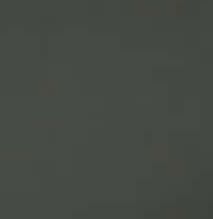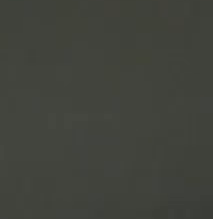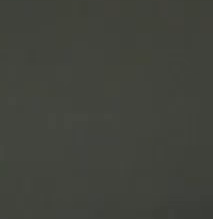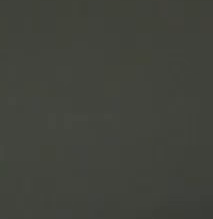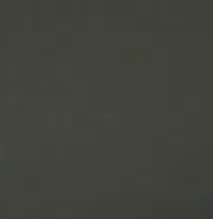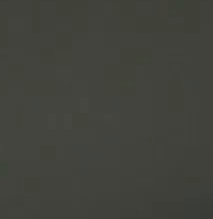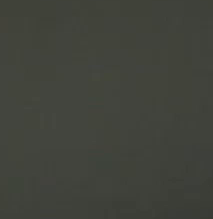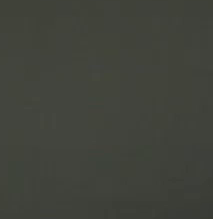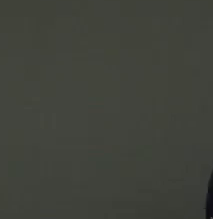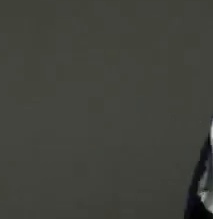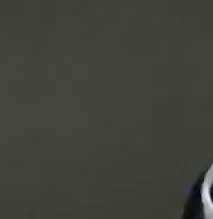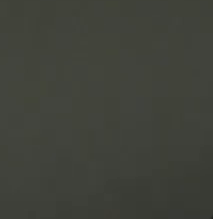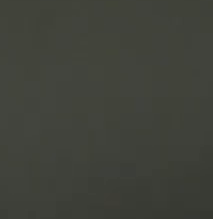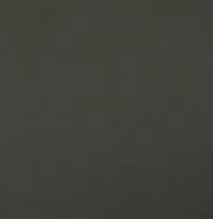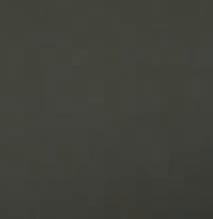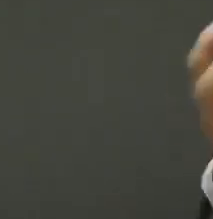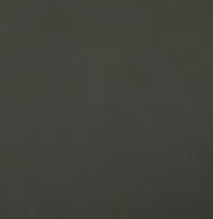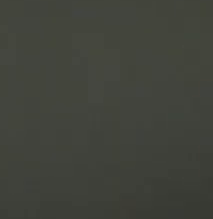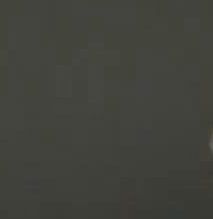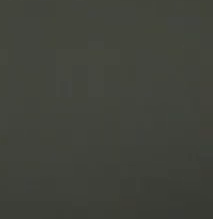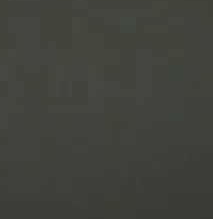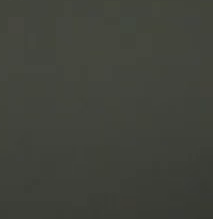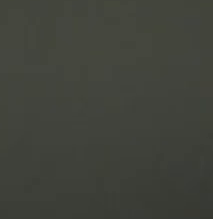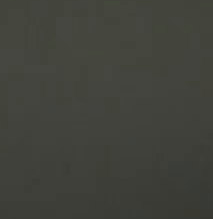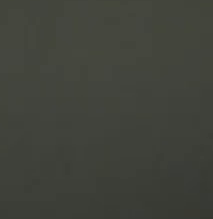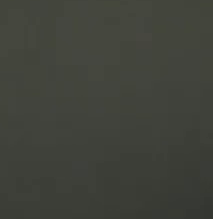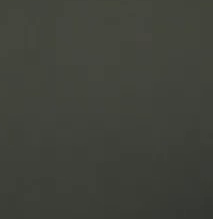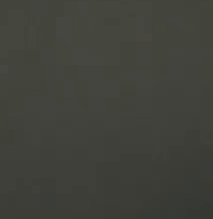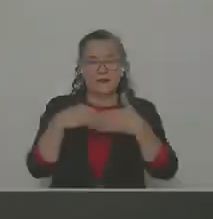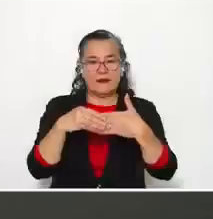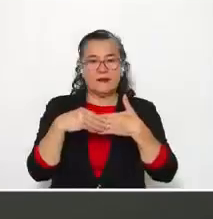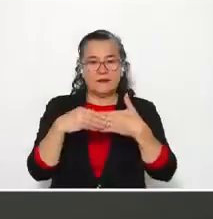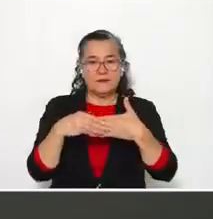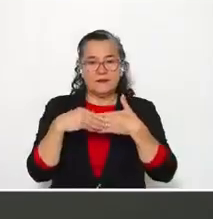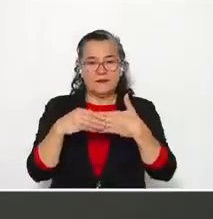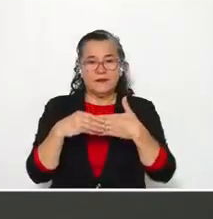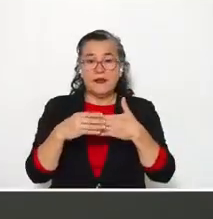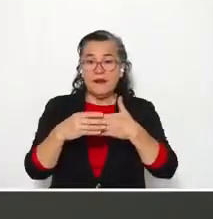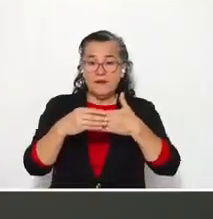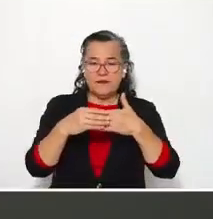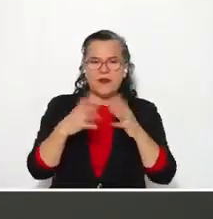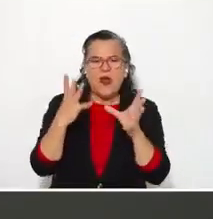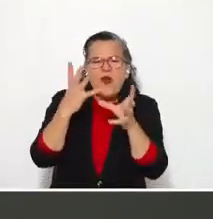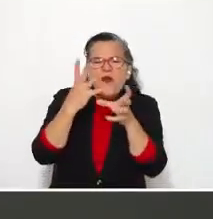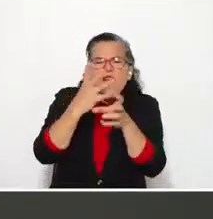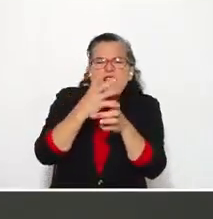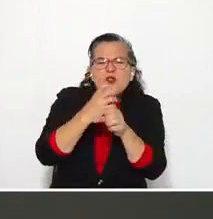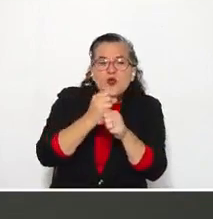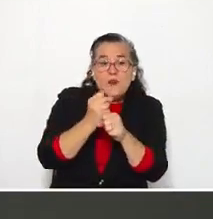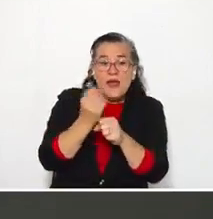de flexibilizar y ver cómo salen adelante en el negocio.